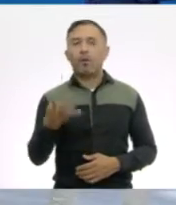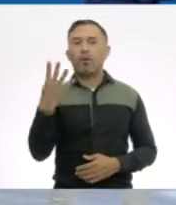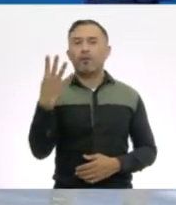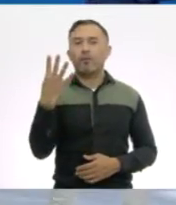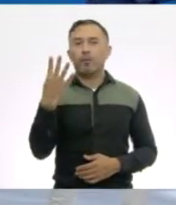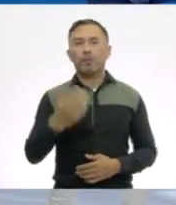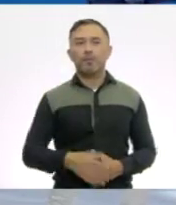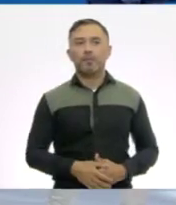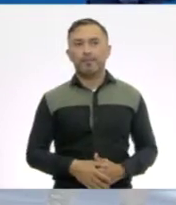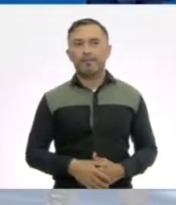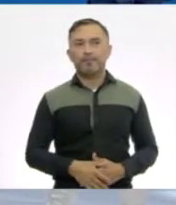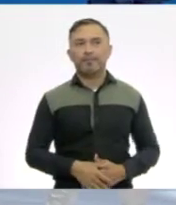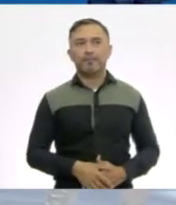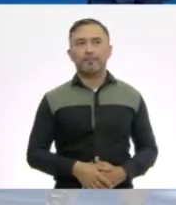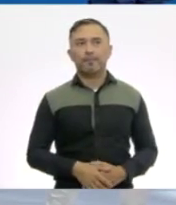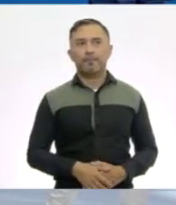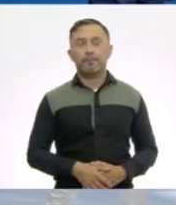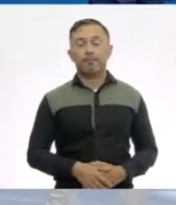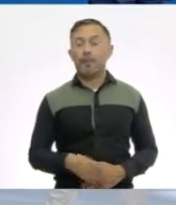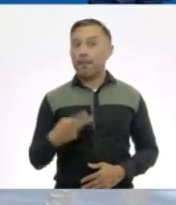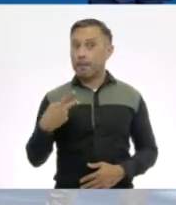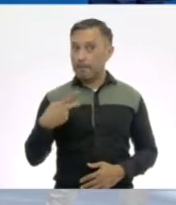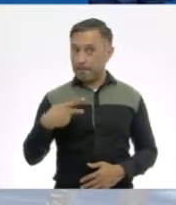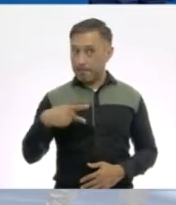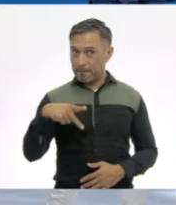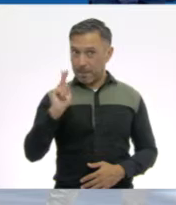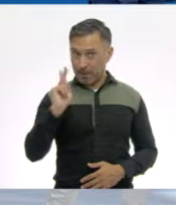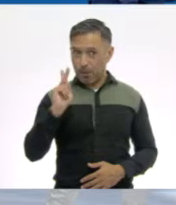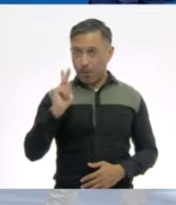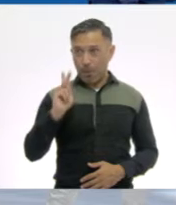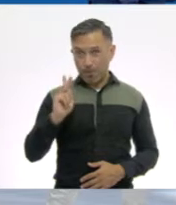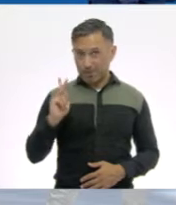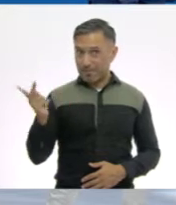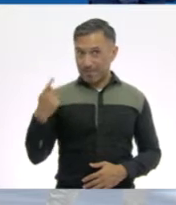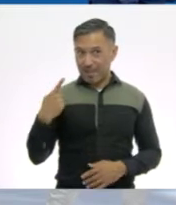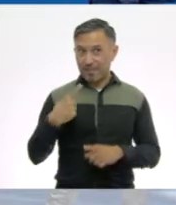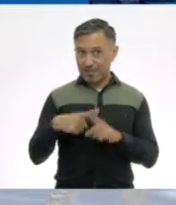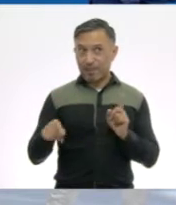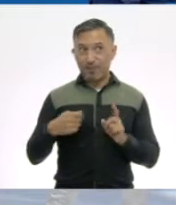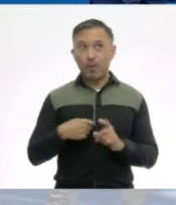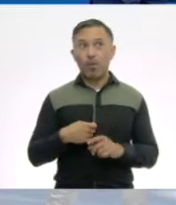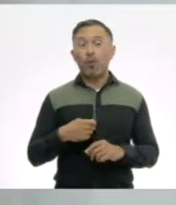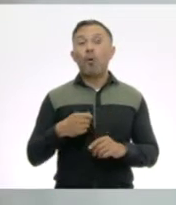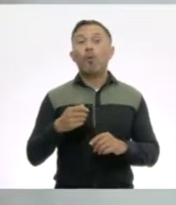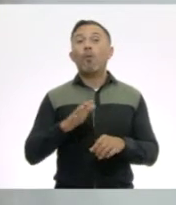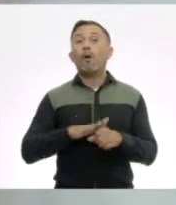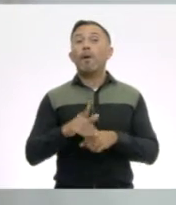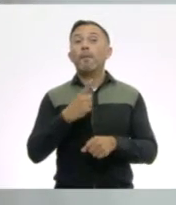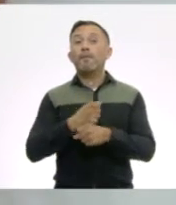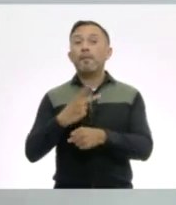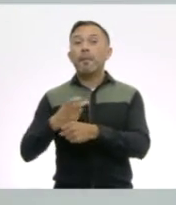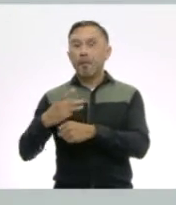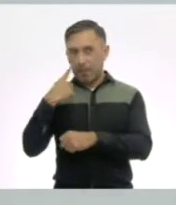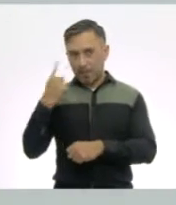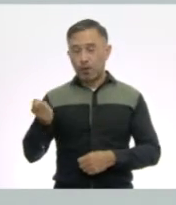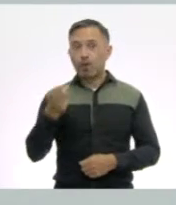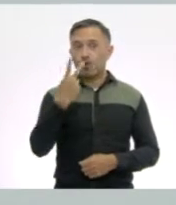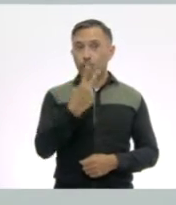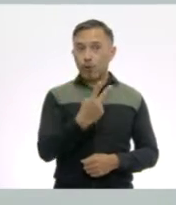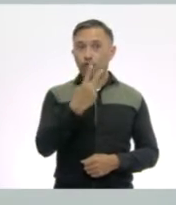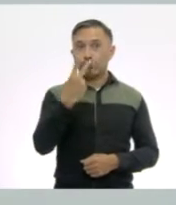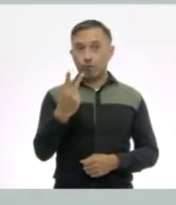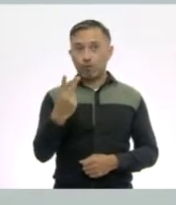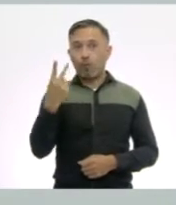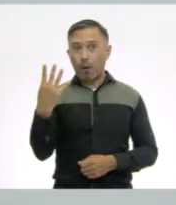4. Pero, a diferencia de ti, a mí me salieron en este orden. 2, 2, 4. 4. Si yo